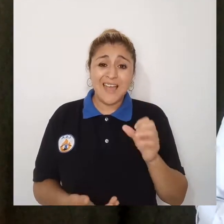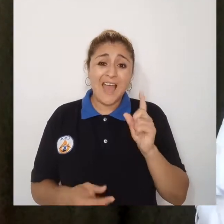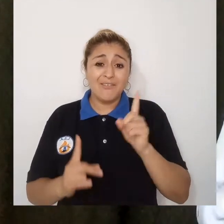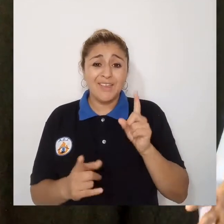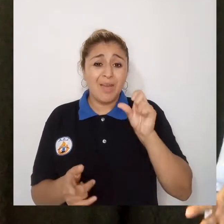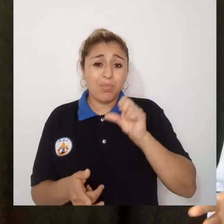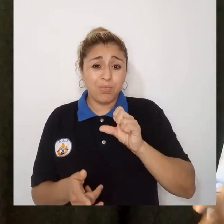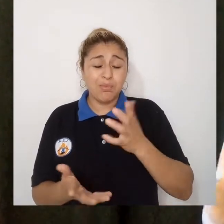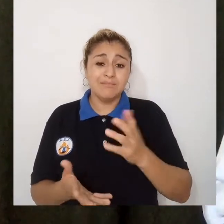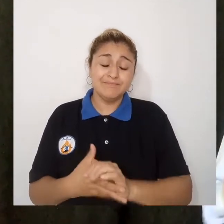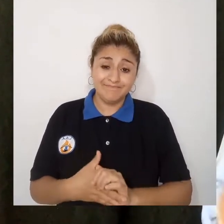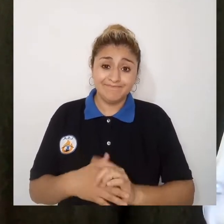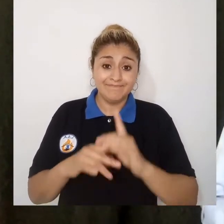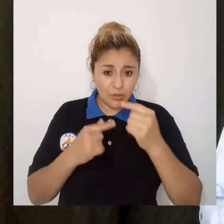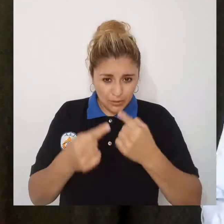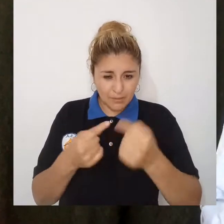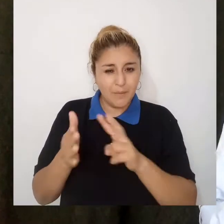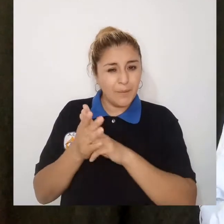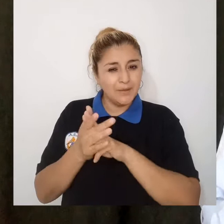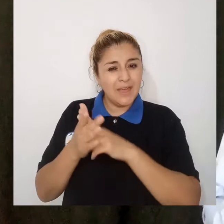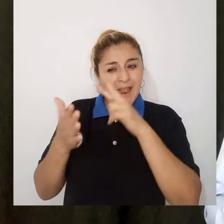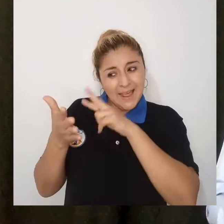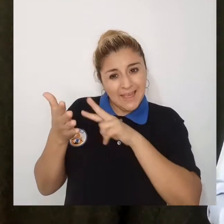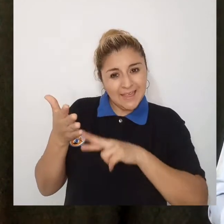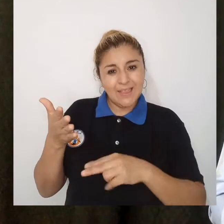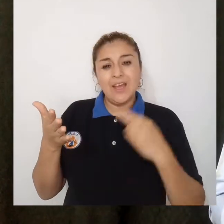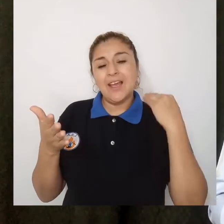le damos no hechos 11